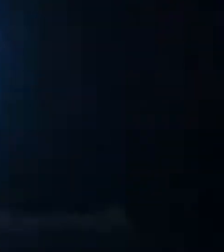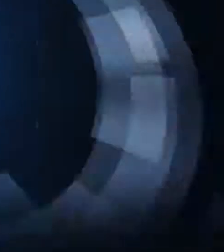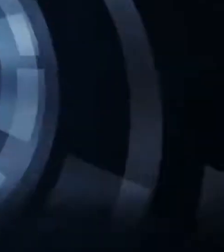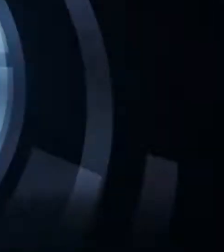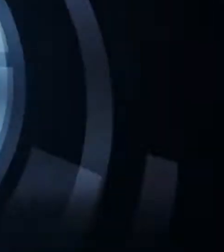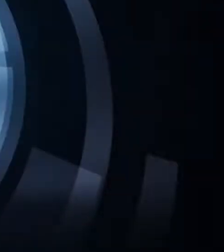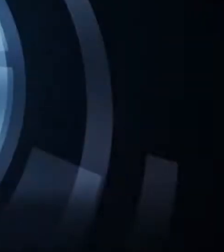¡Gracias! ¡Gracias!